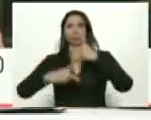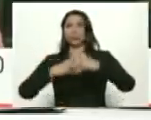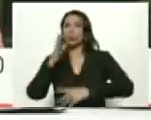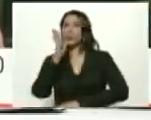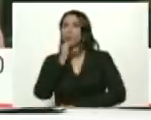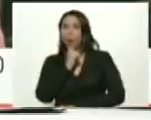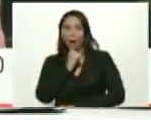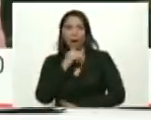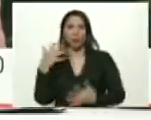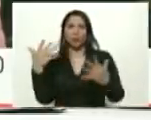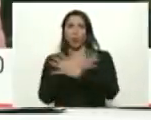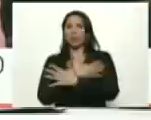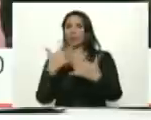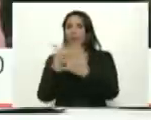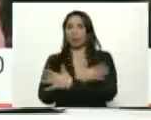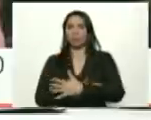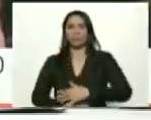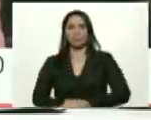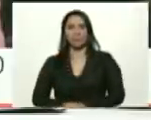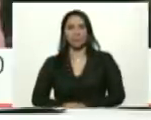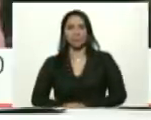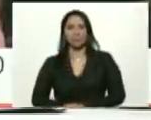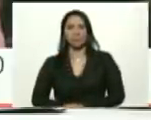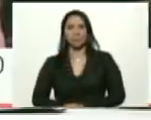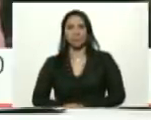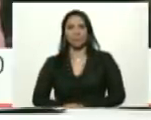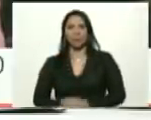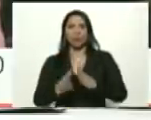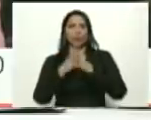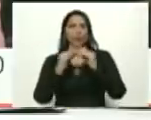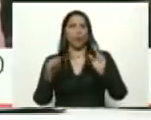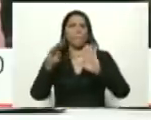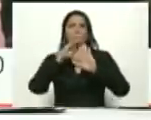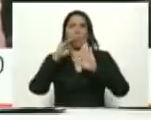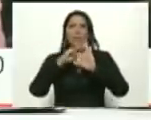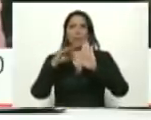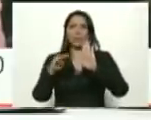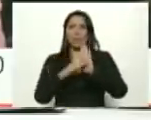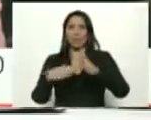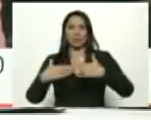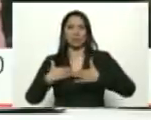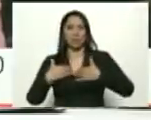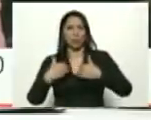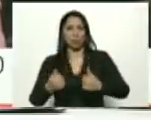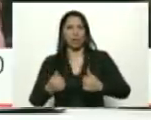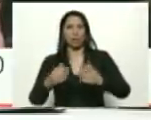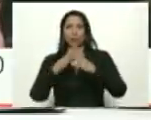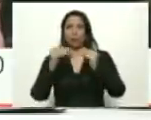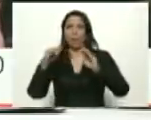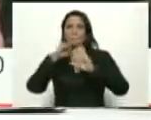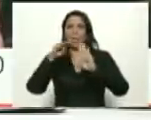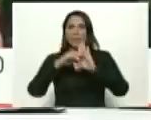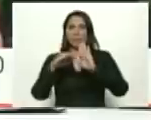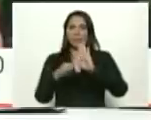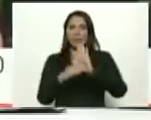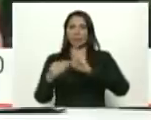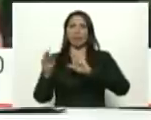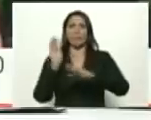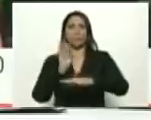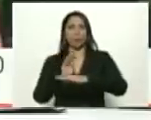hay contradicción. Con todas las medidas de seguridad, con todas las medidas de protección,